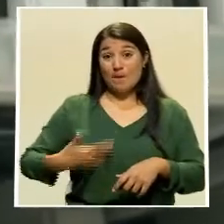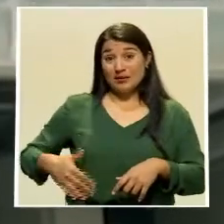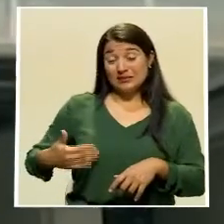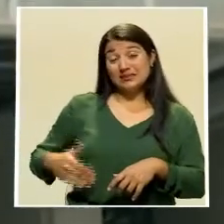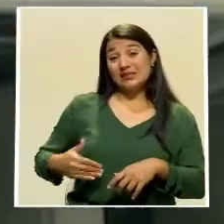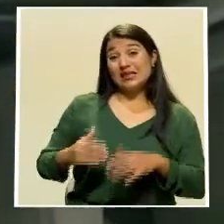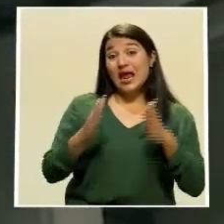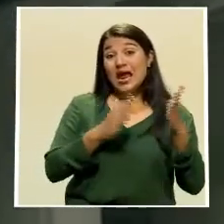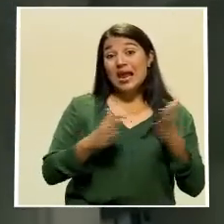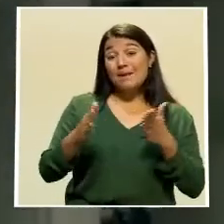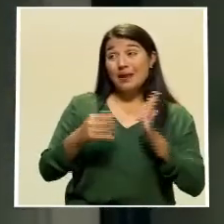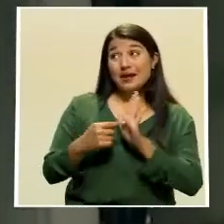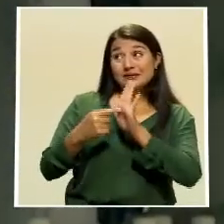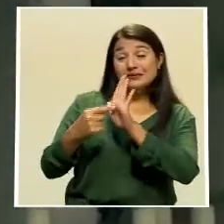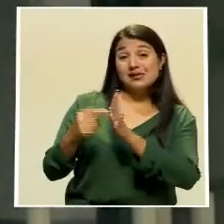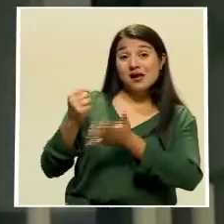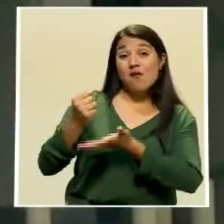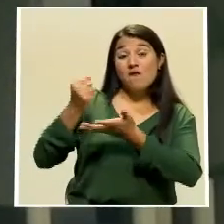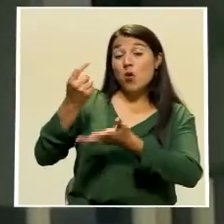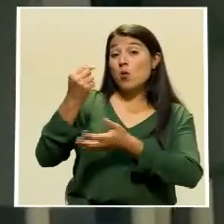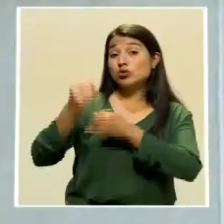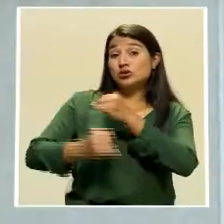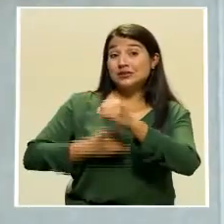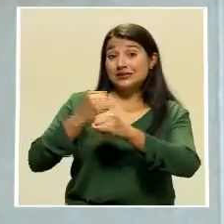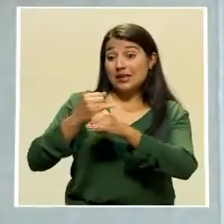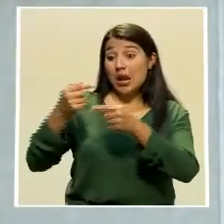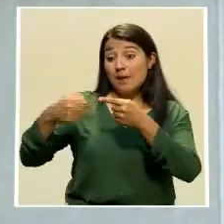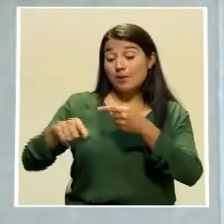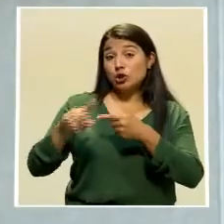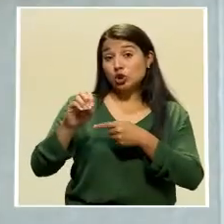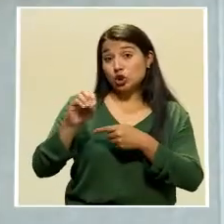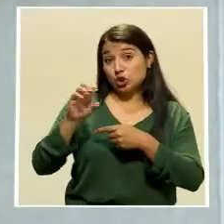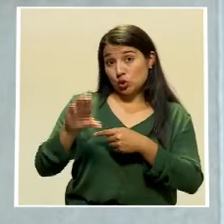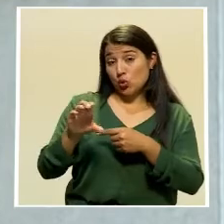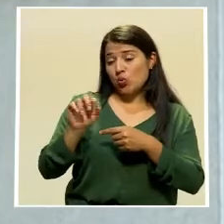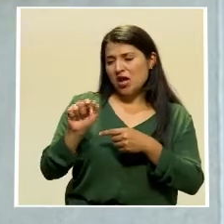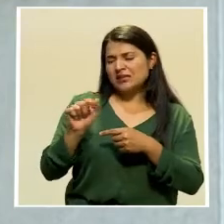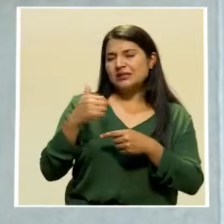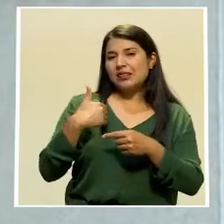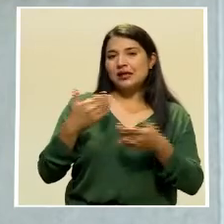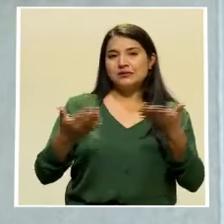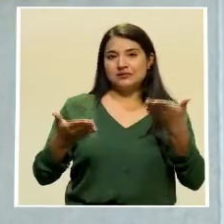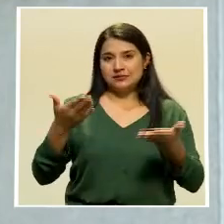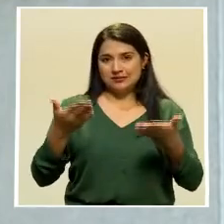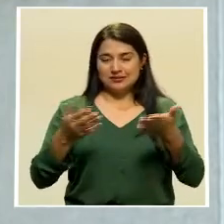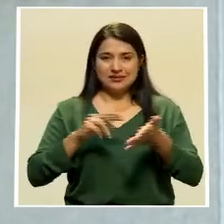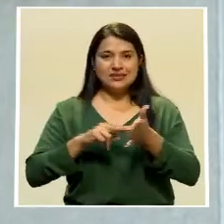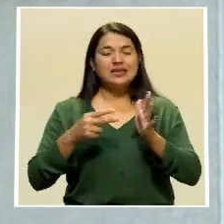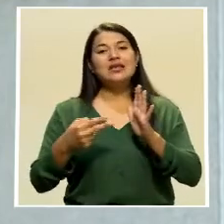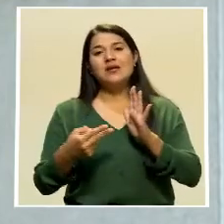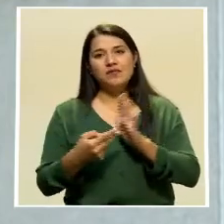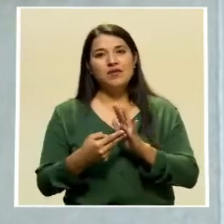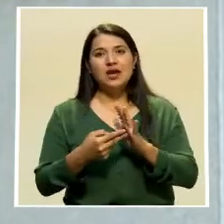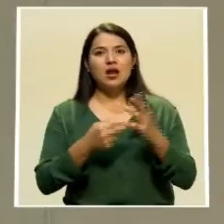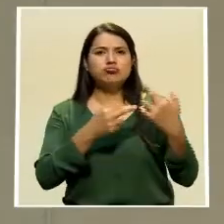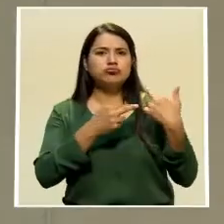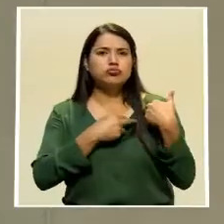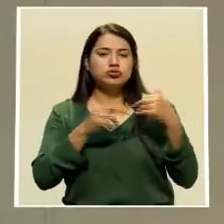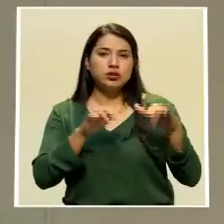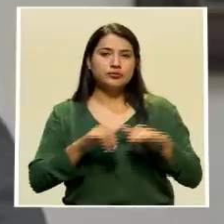el gobierno al Fondo Monetario Internacional en octubre próximo está balanceado, es decir, reparte las